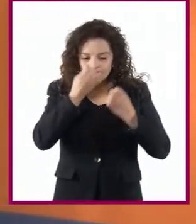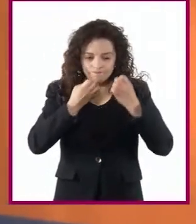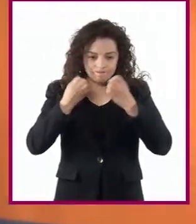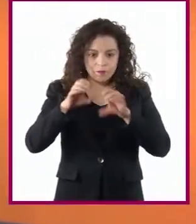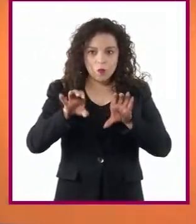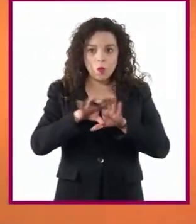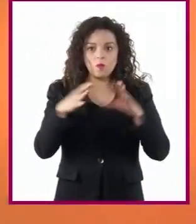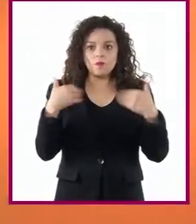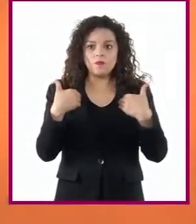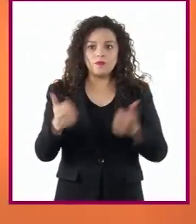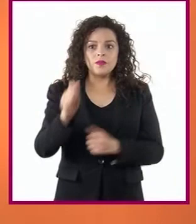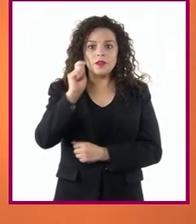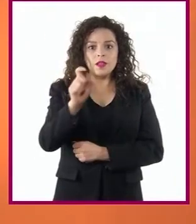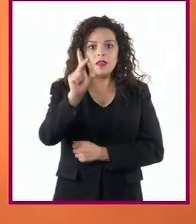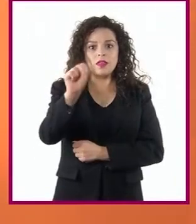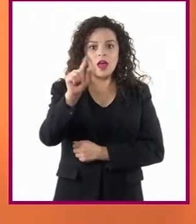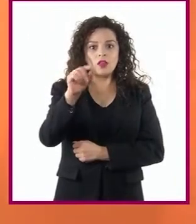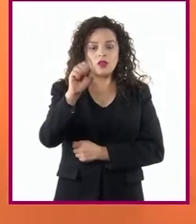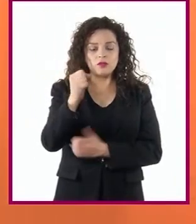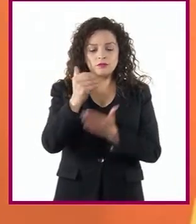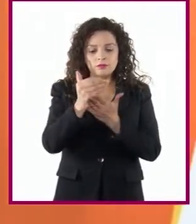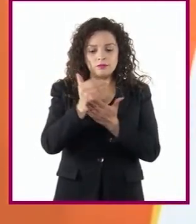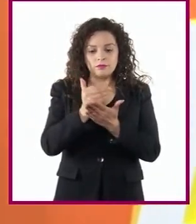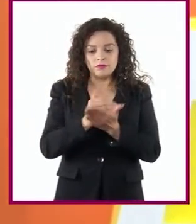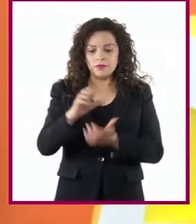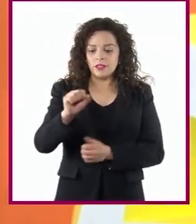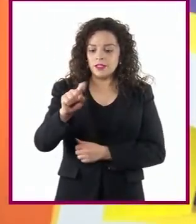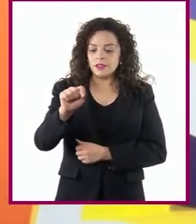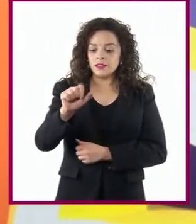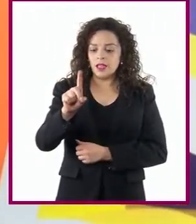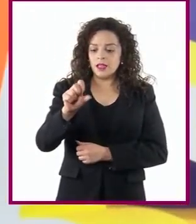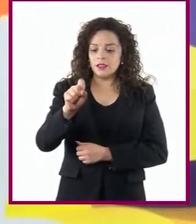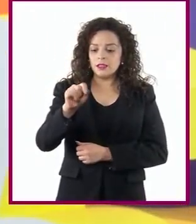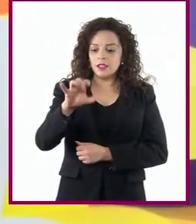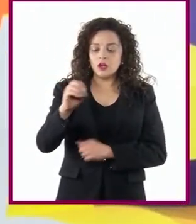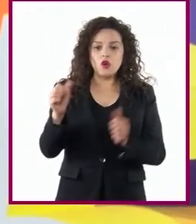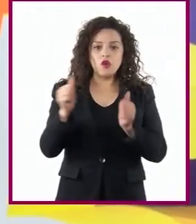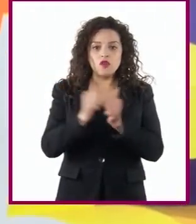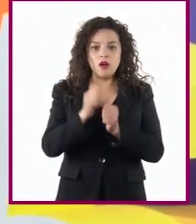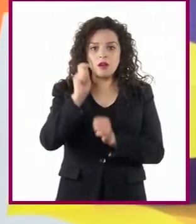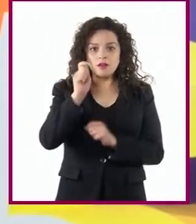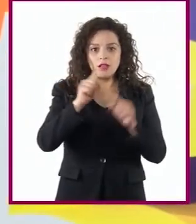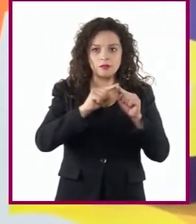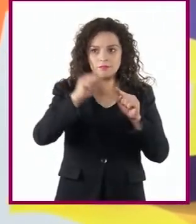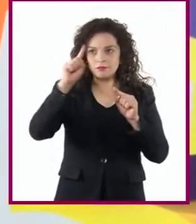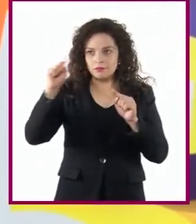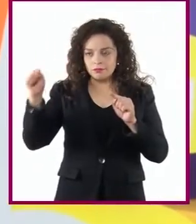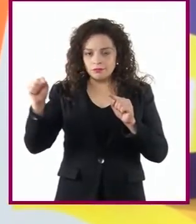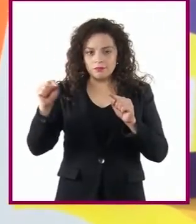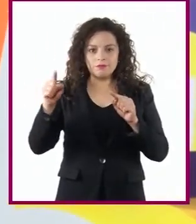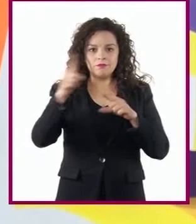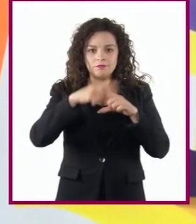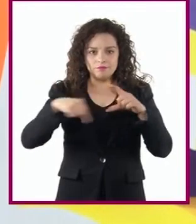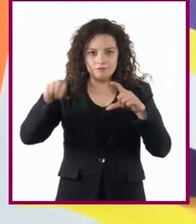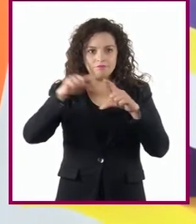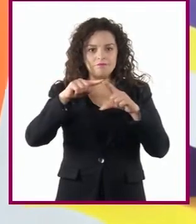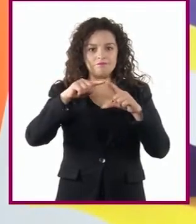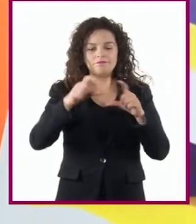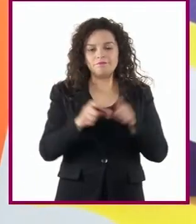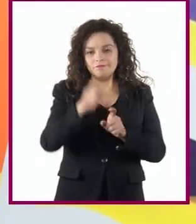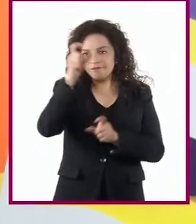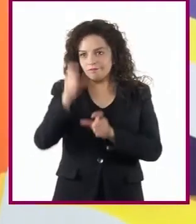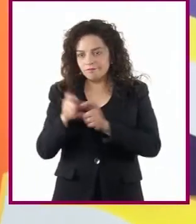interpretan los datos estadísticos que se presentan a través de algunos gráficos. Sin embargo, al mismo tiempo se irán